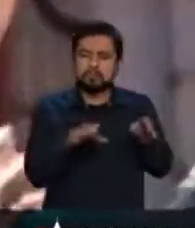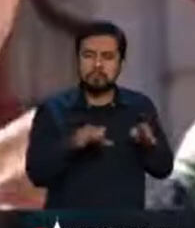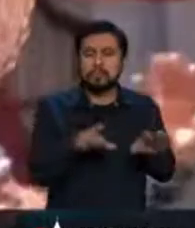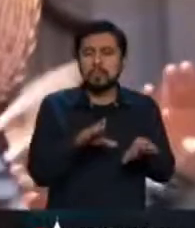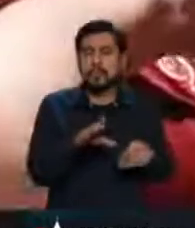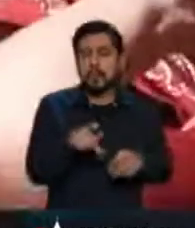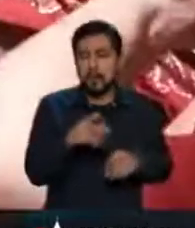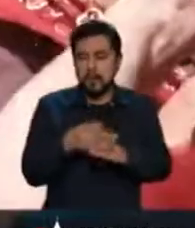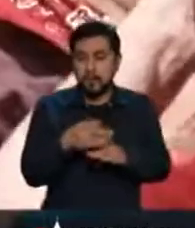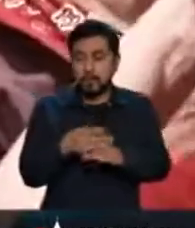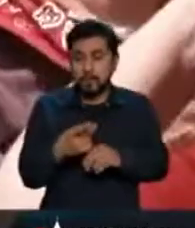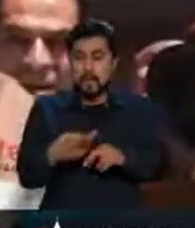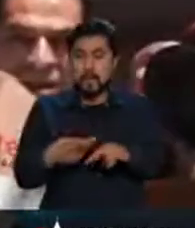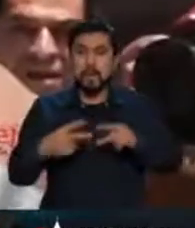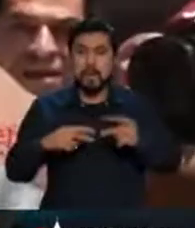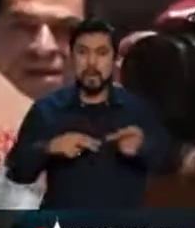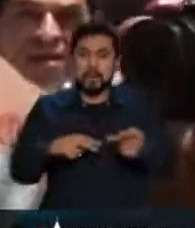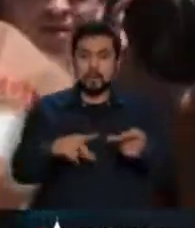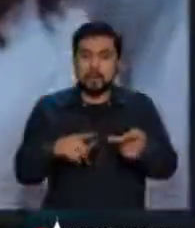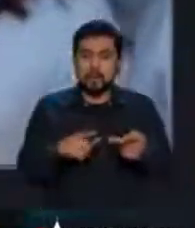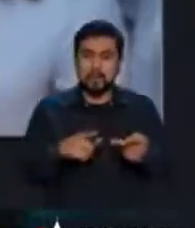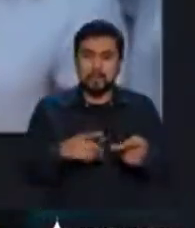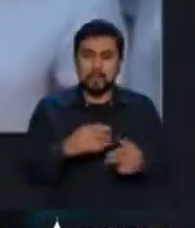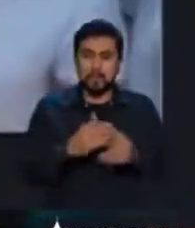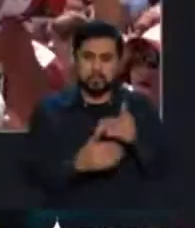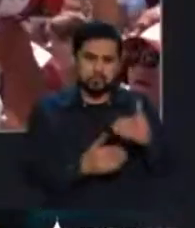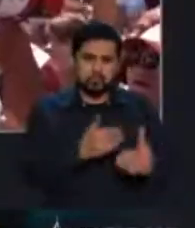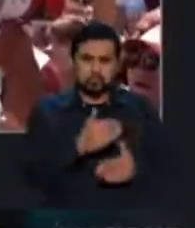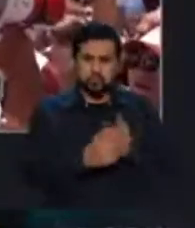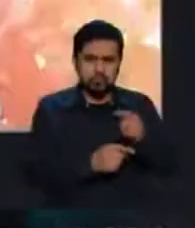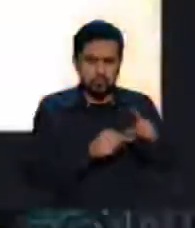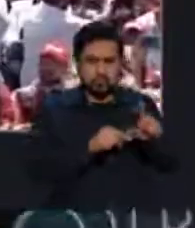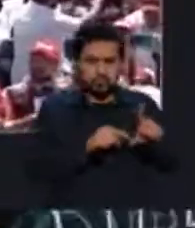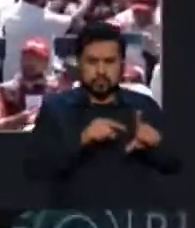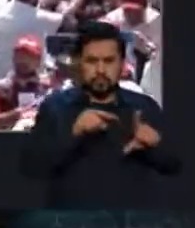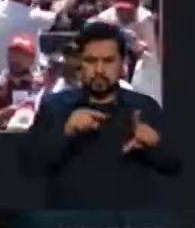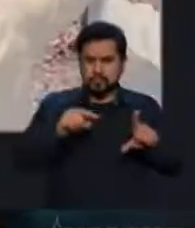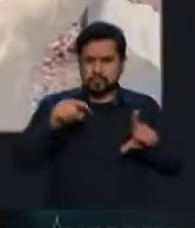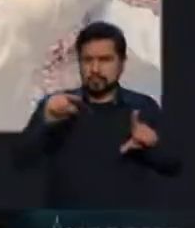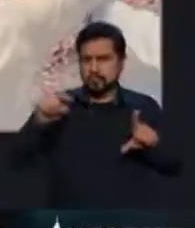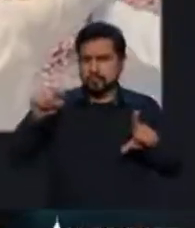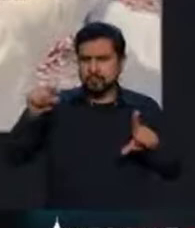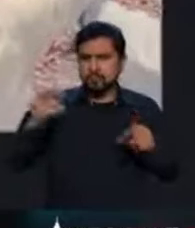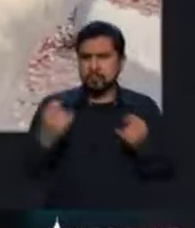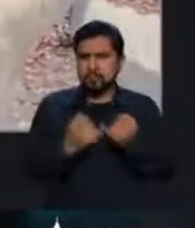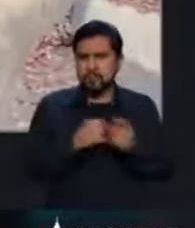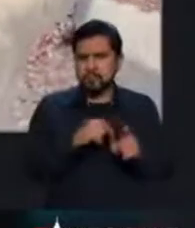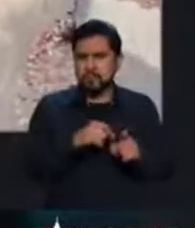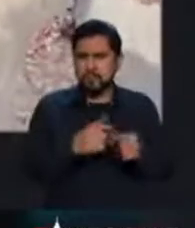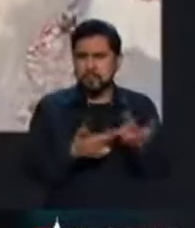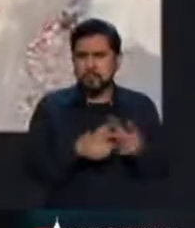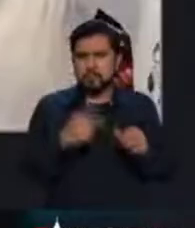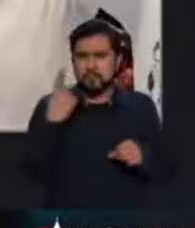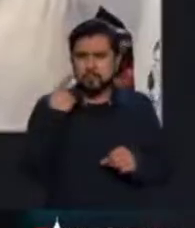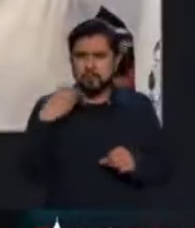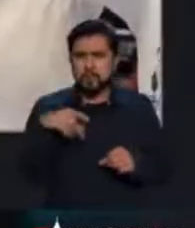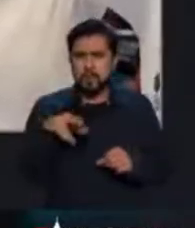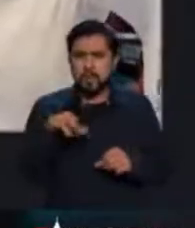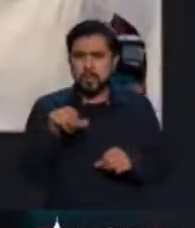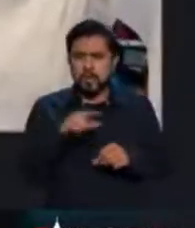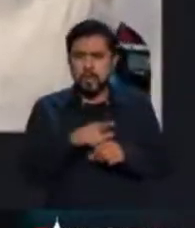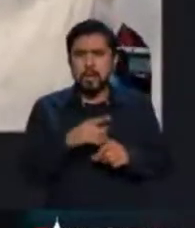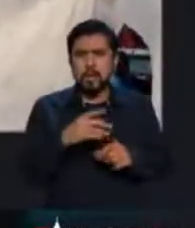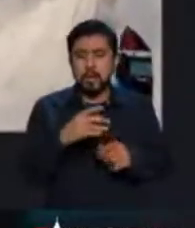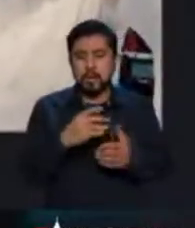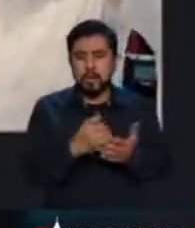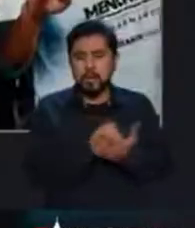revés, o digamos se mantuvo la tendencia o incluso se abrió. Fueron elecciones que empezaron con ventaja de Morena